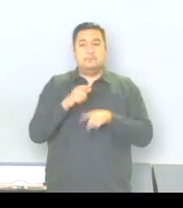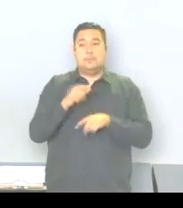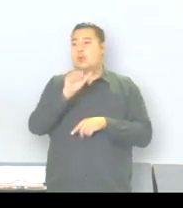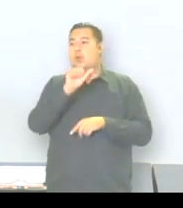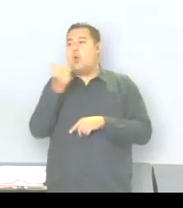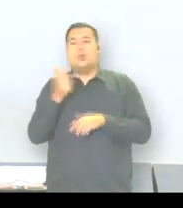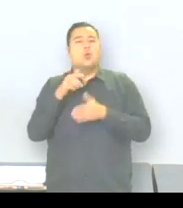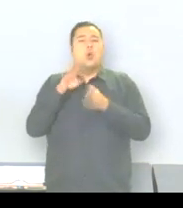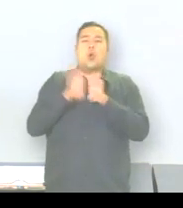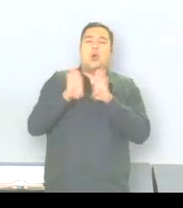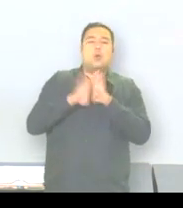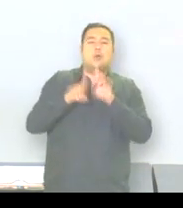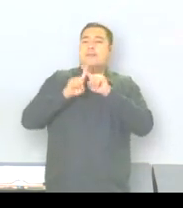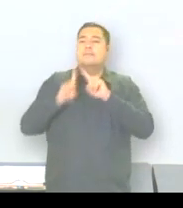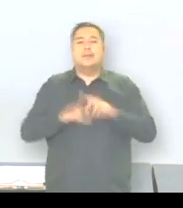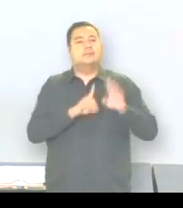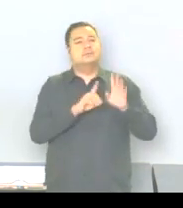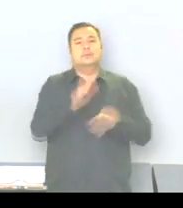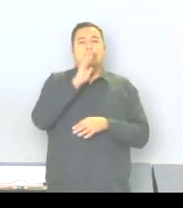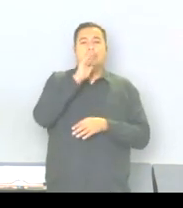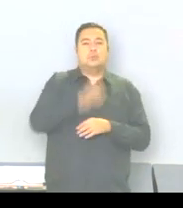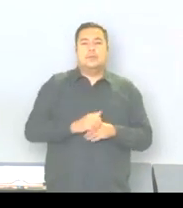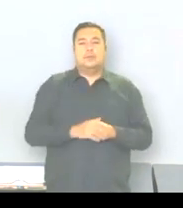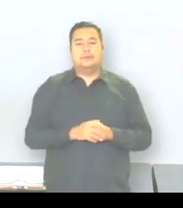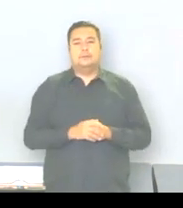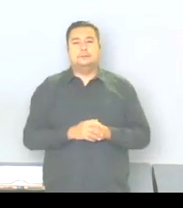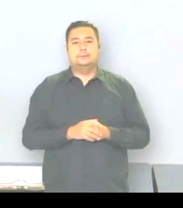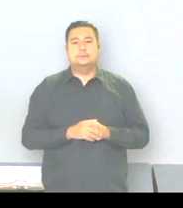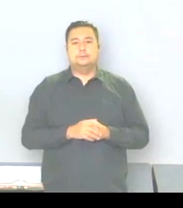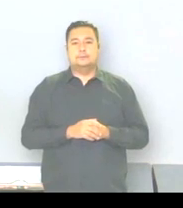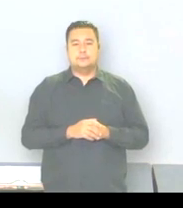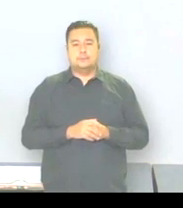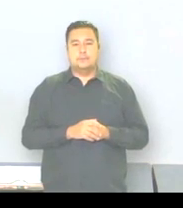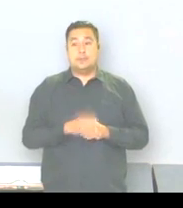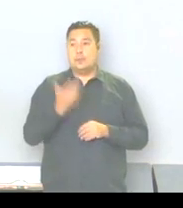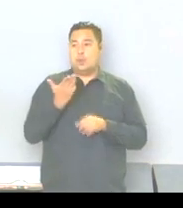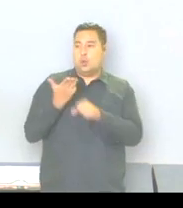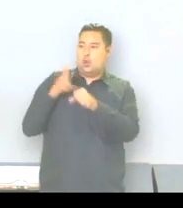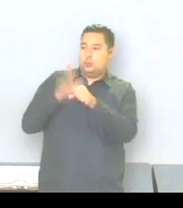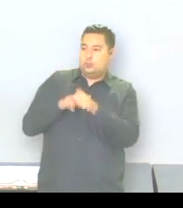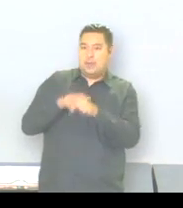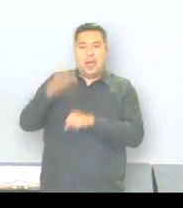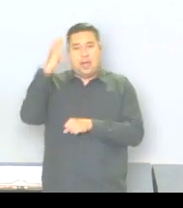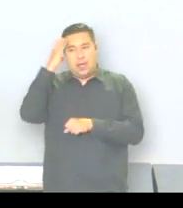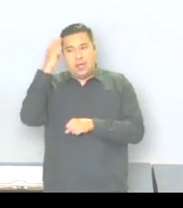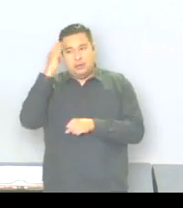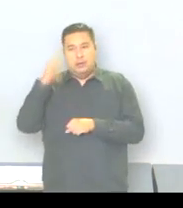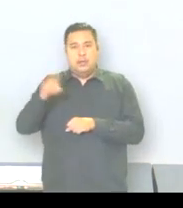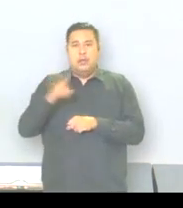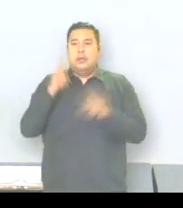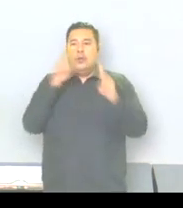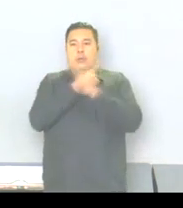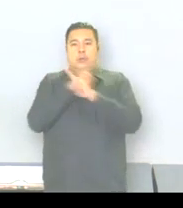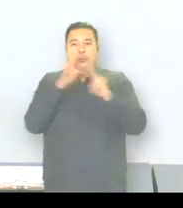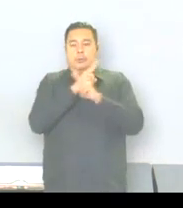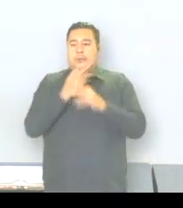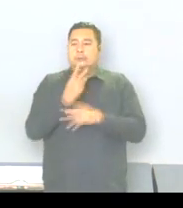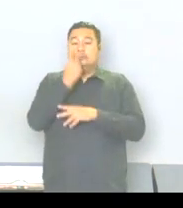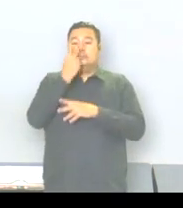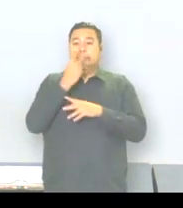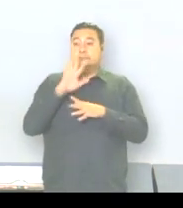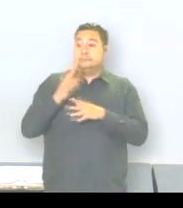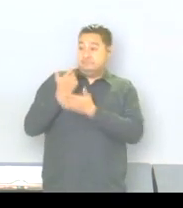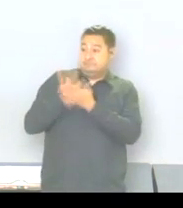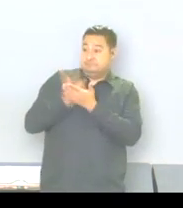otra forma, no hay otra forma. El tener hospitales, el tener camas, el tener ventiladores, no resuelve la